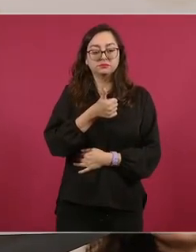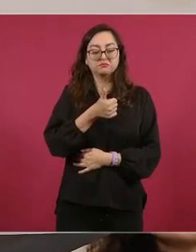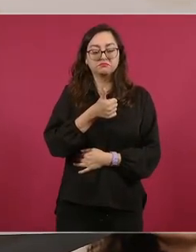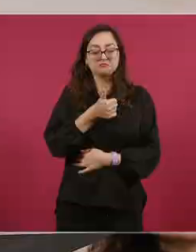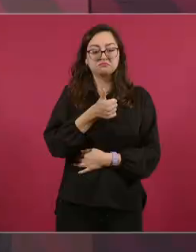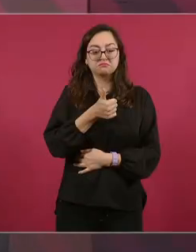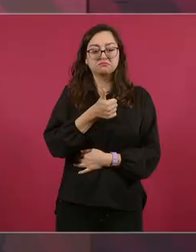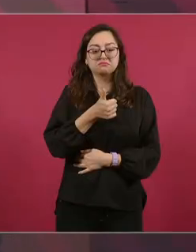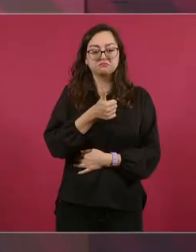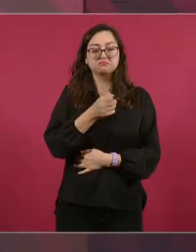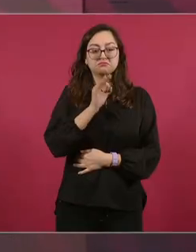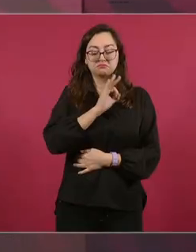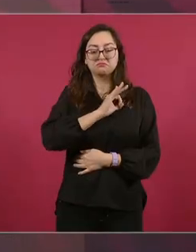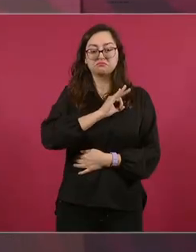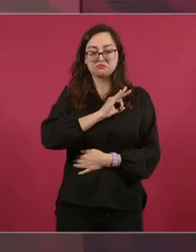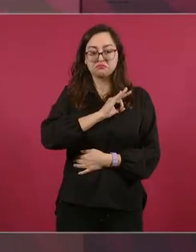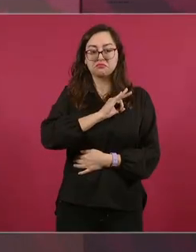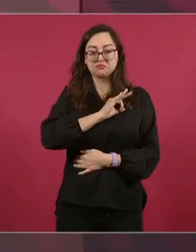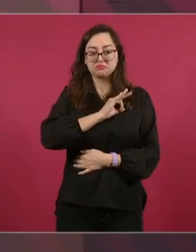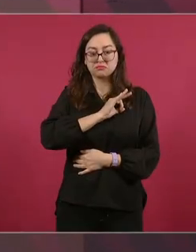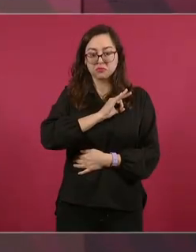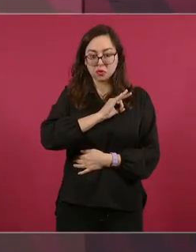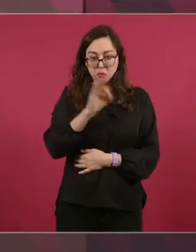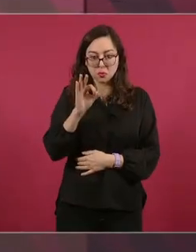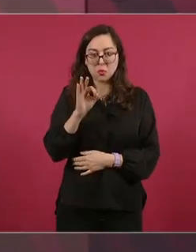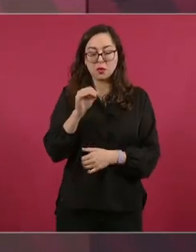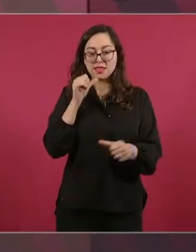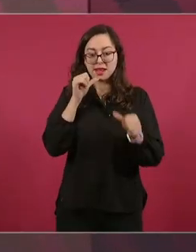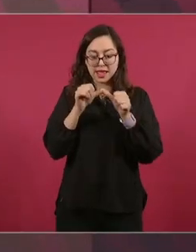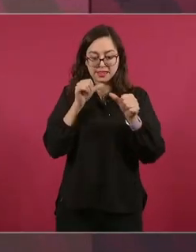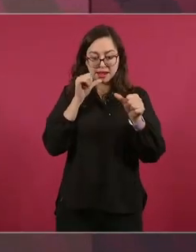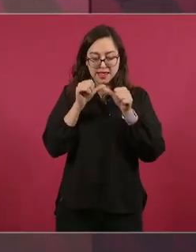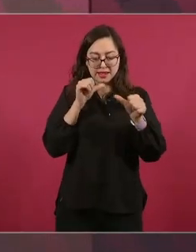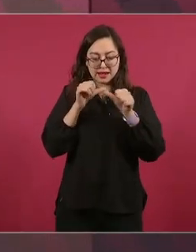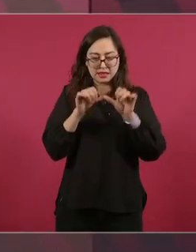pueda llevar más letras.